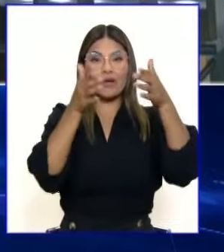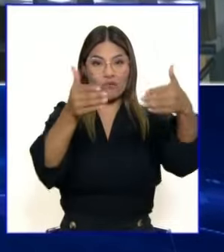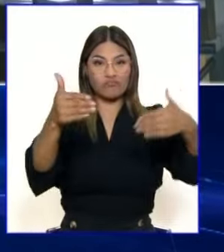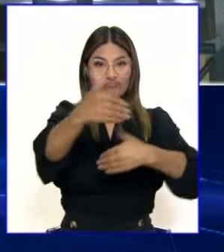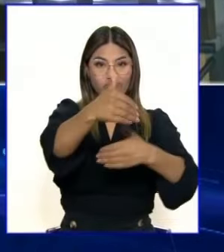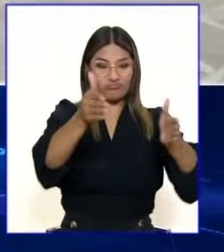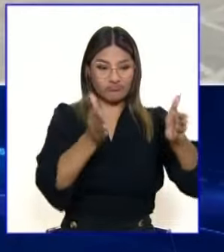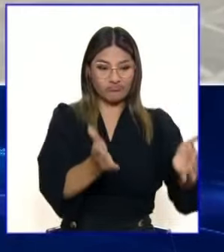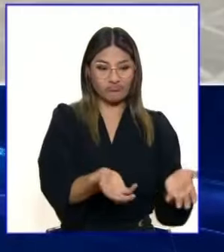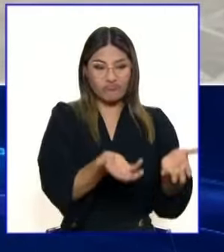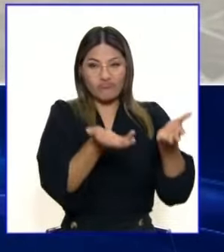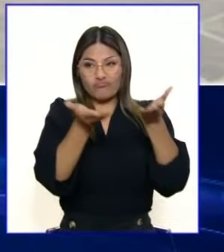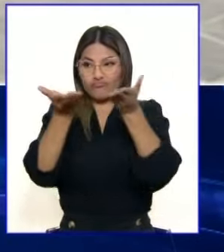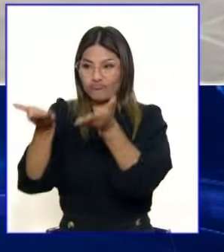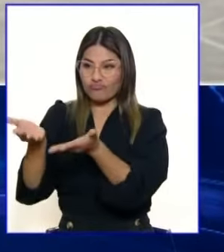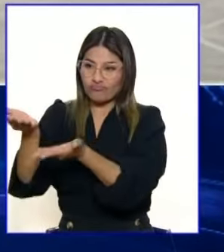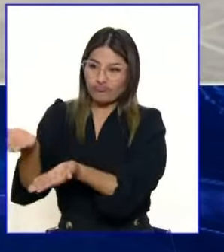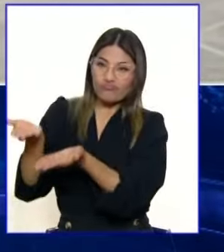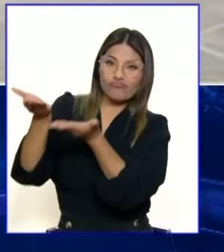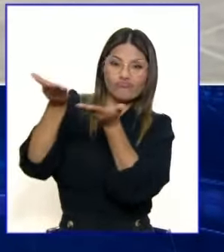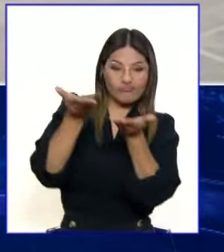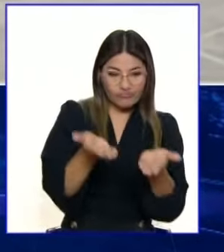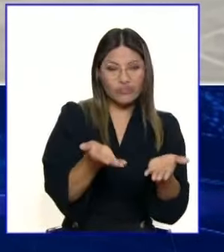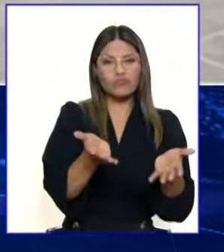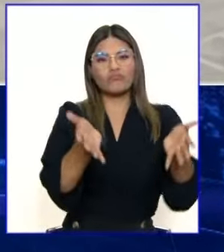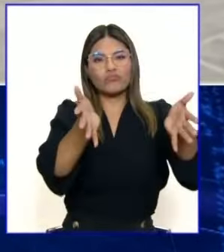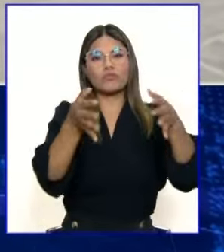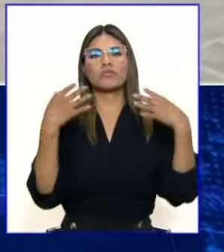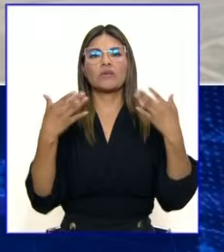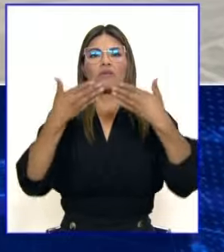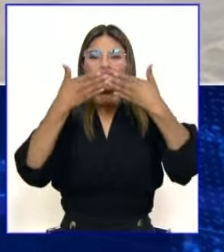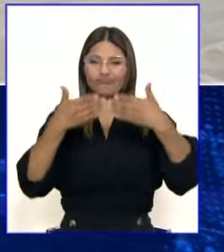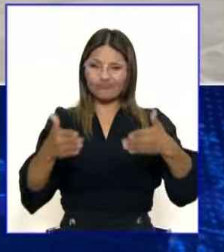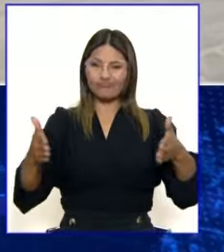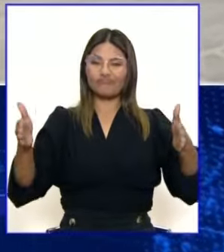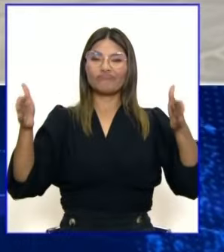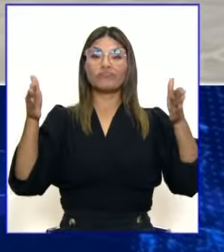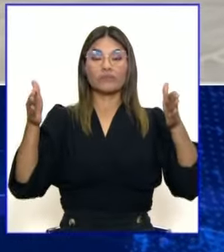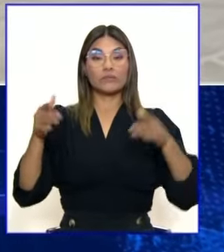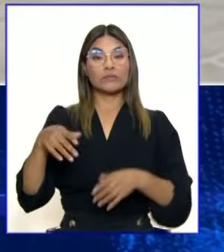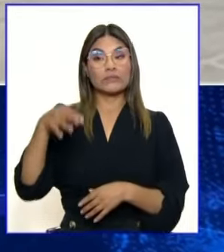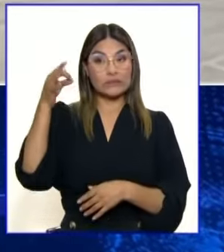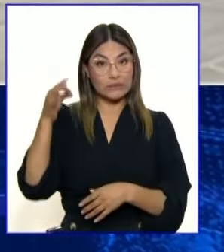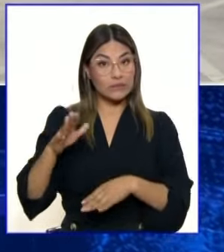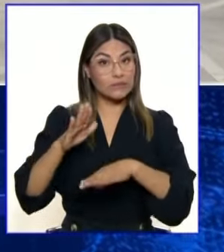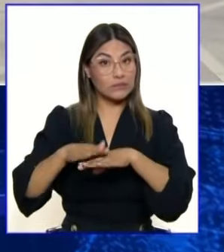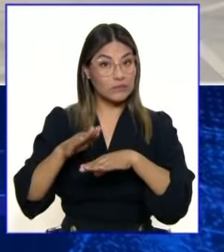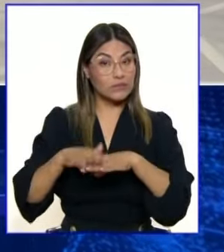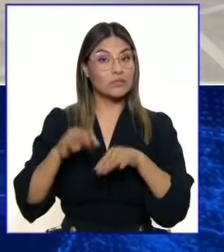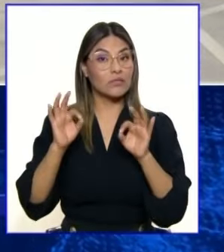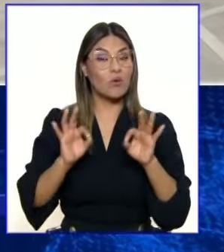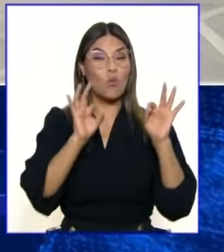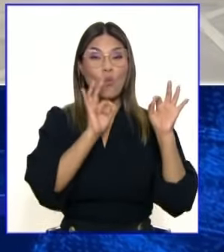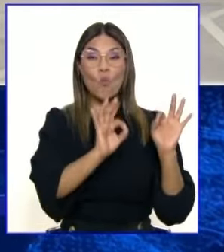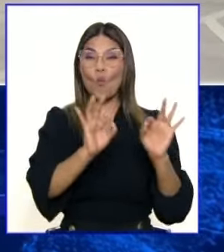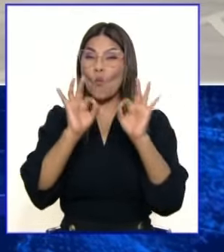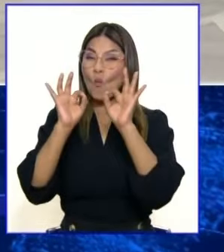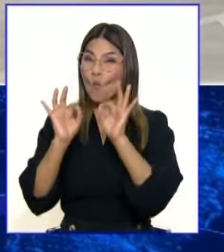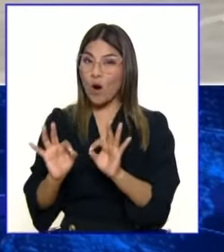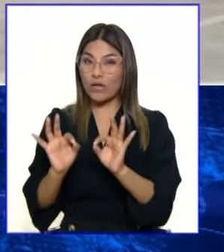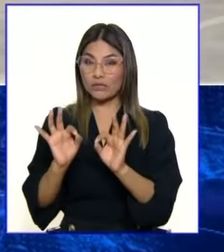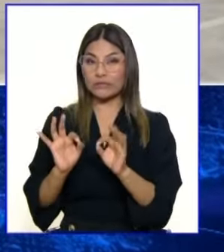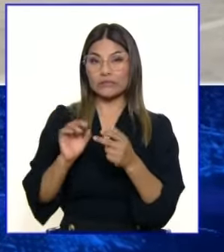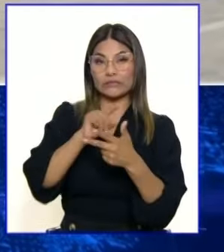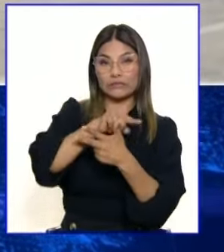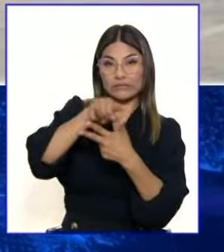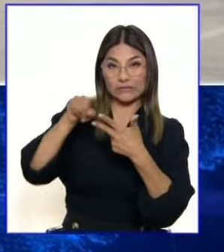todo listo para que mañana se dé esta gran inauguración que, ojo, se va a realizar en simultáneo en tres